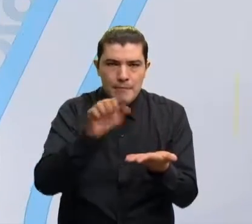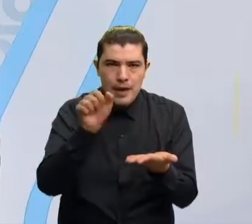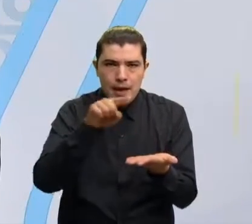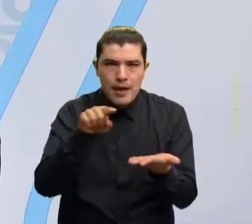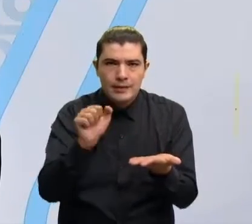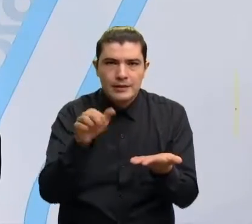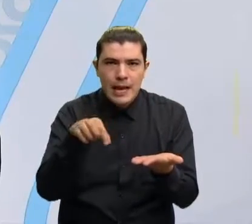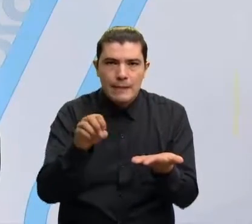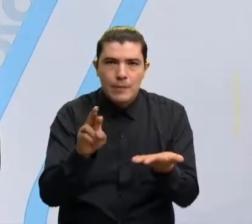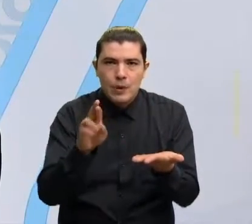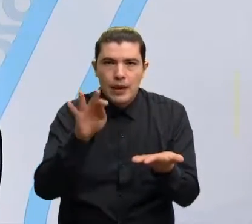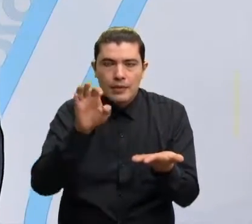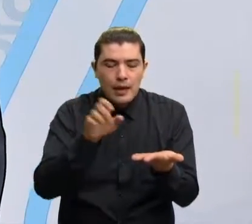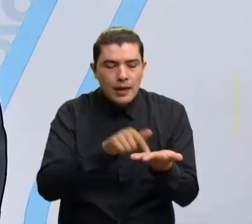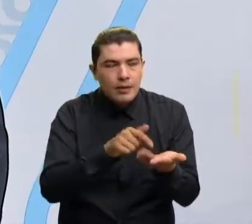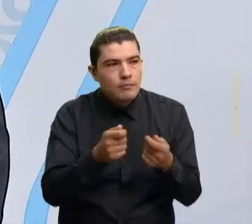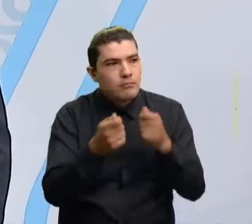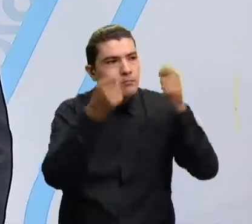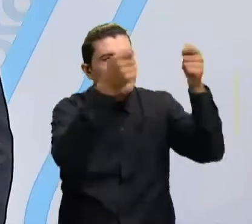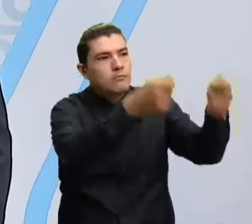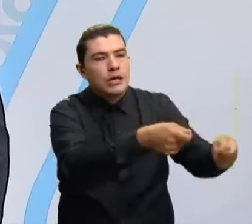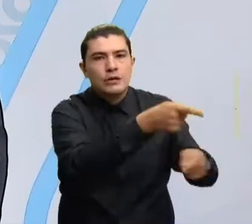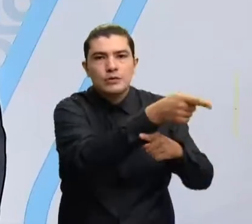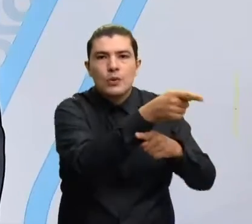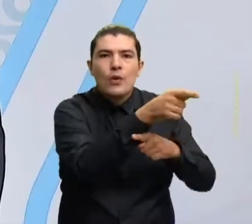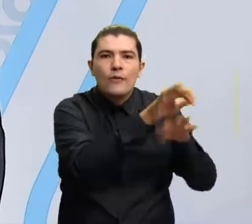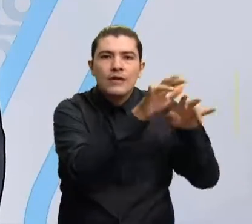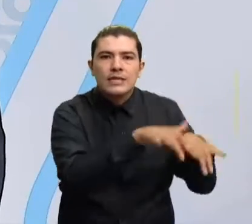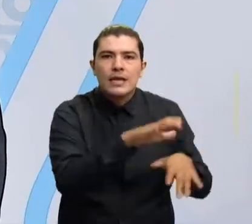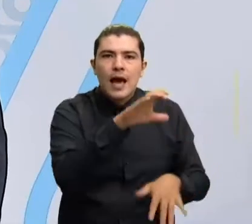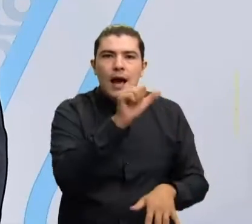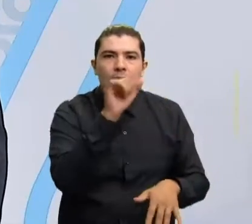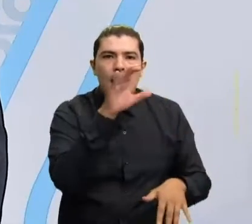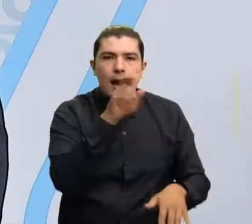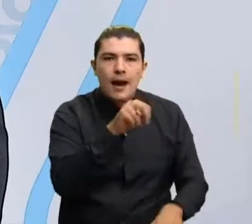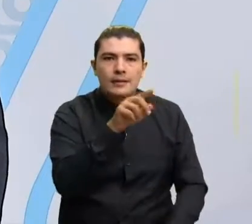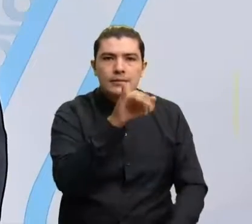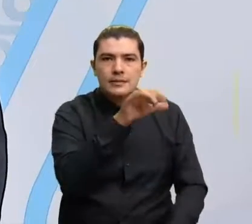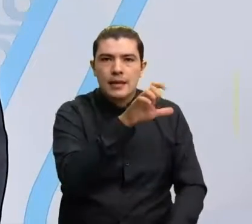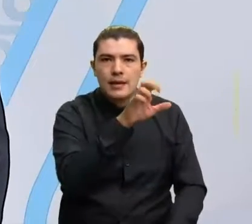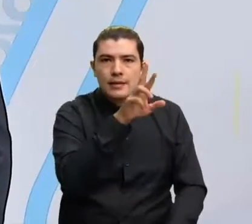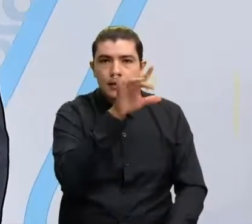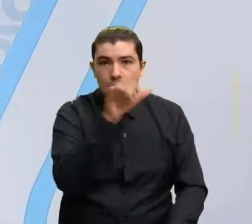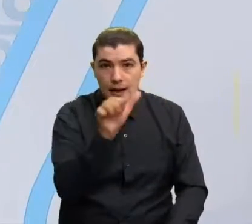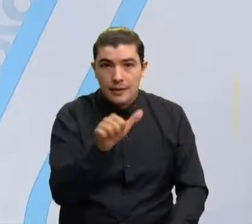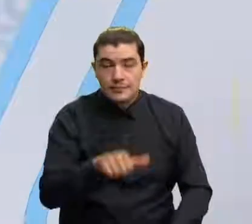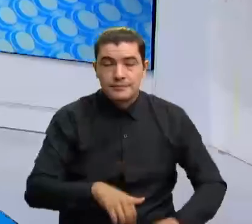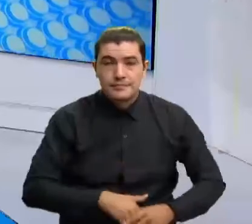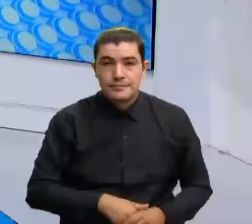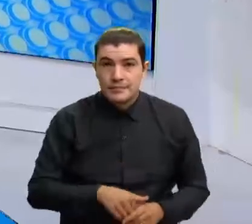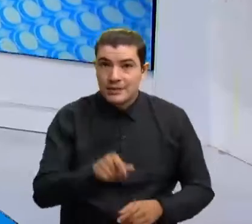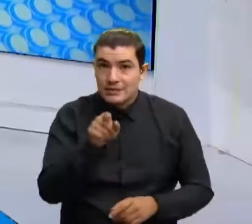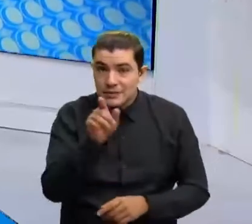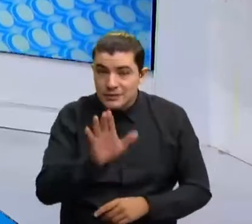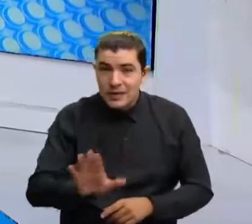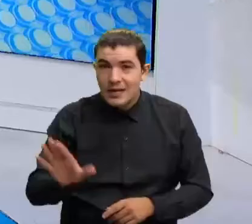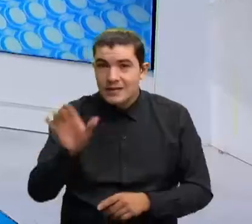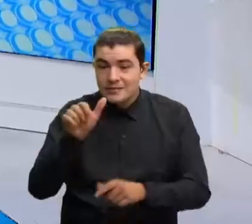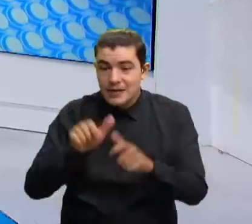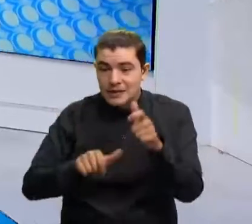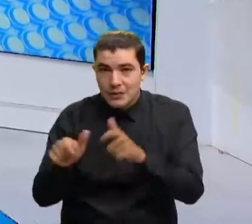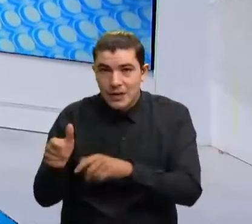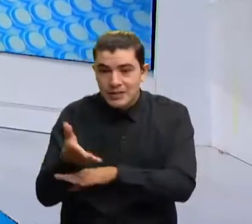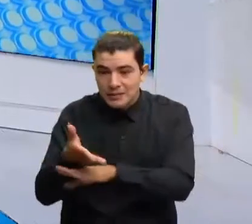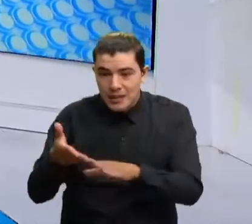porque estas personas solicitaron el documento pero no han ido a reclamarlos. Y ojo a esto, si no lo reclaman podrían recibir una sanción. Carlos Cárdenas tiene los